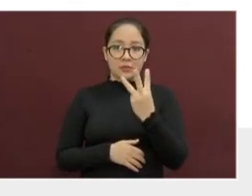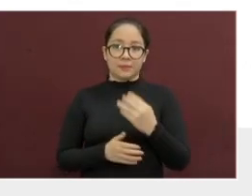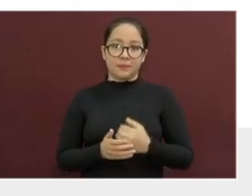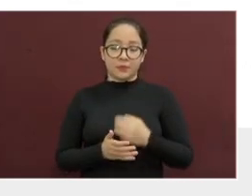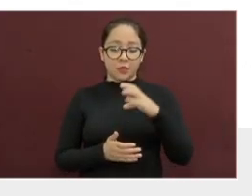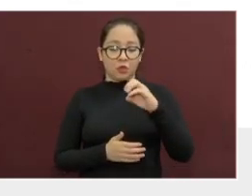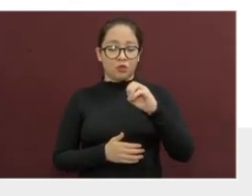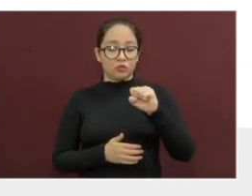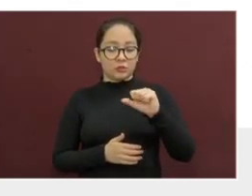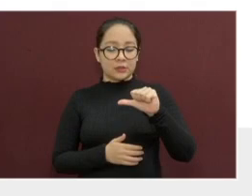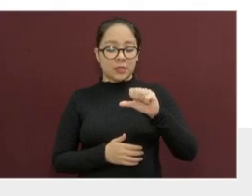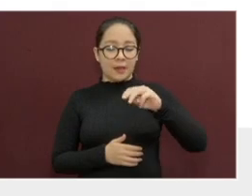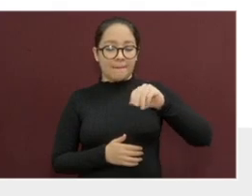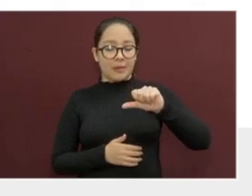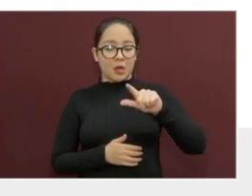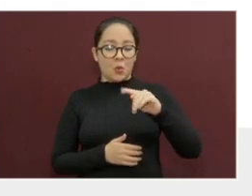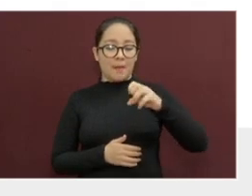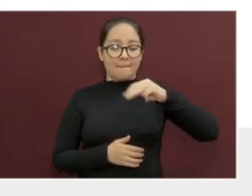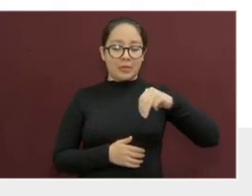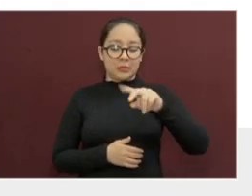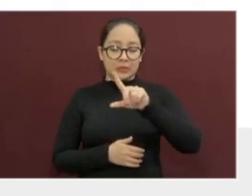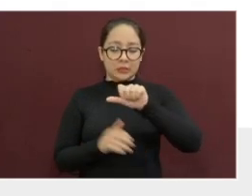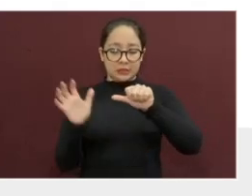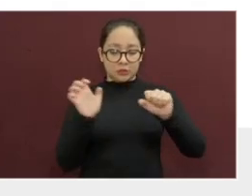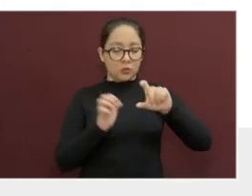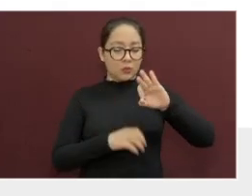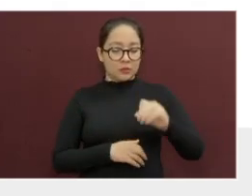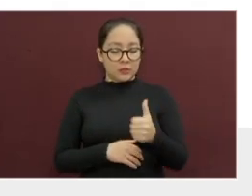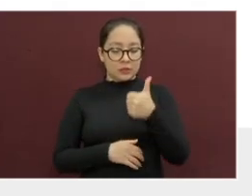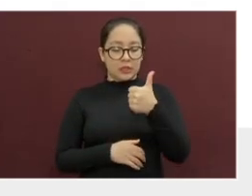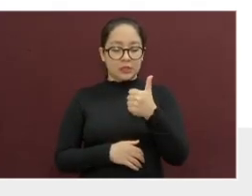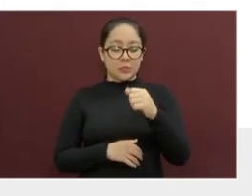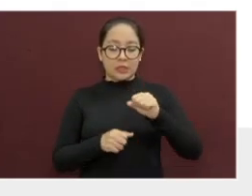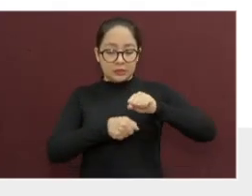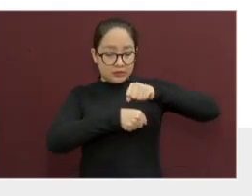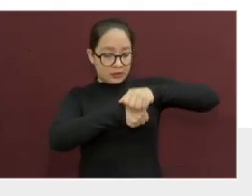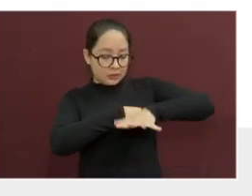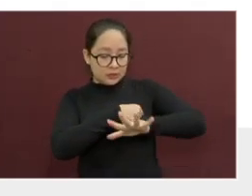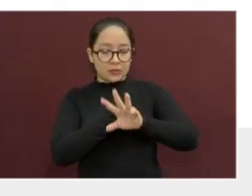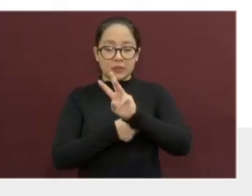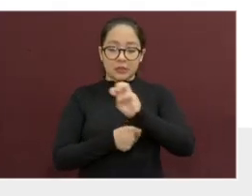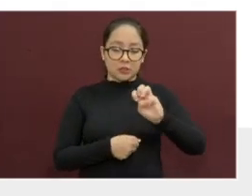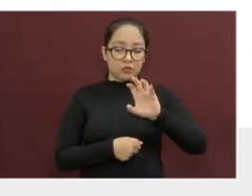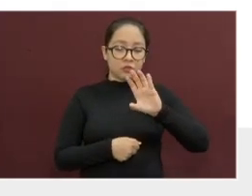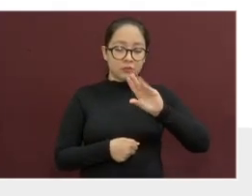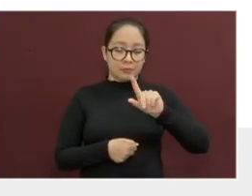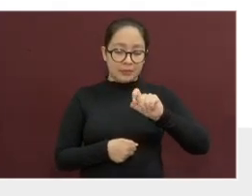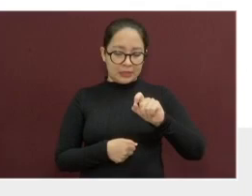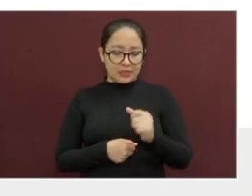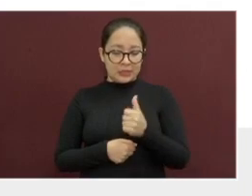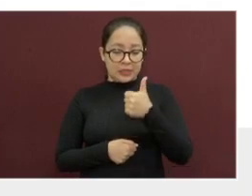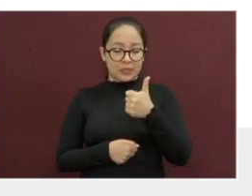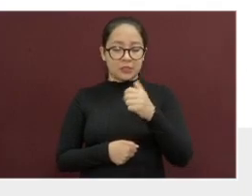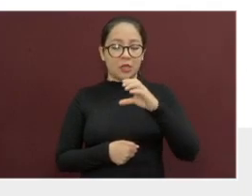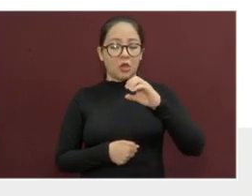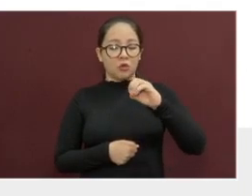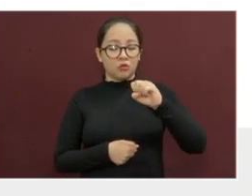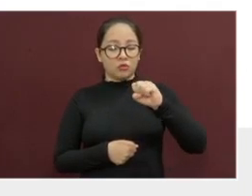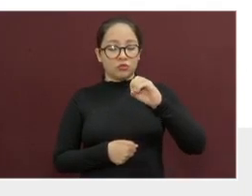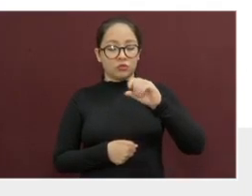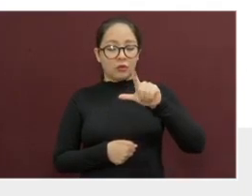cosamaloapan 646 san andrés tuxtla 326 cosoleacaque con